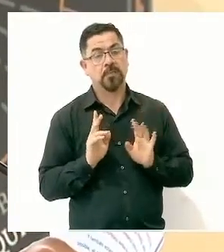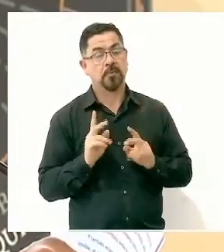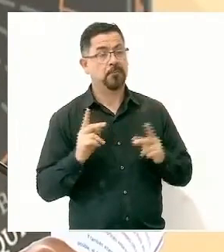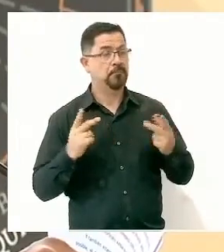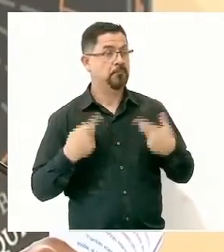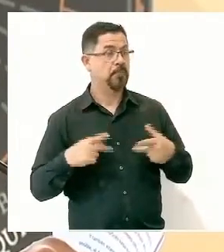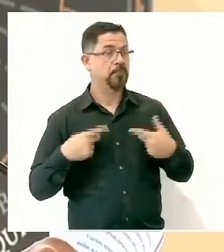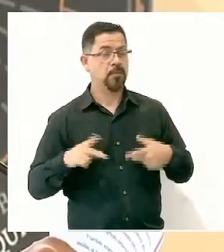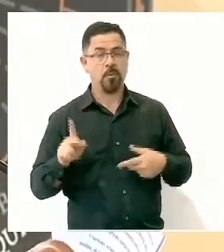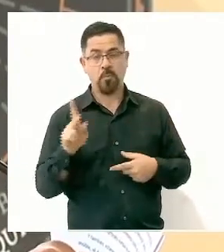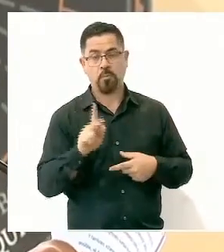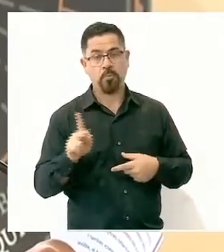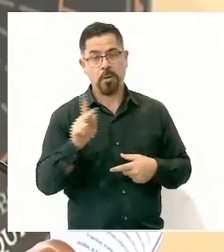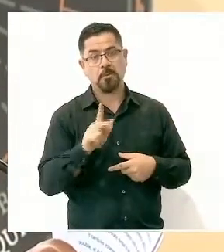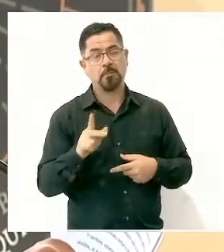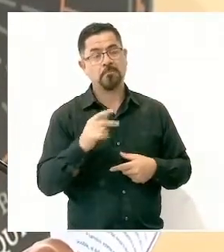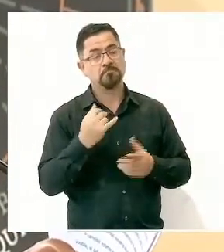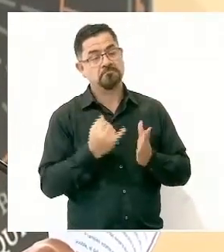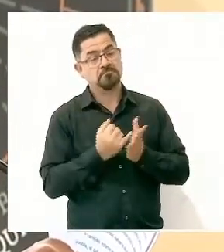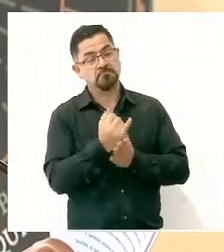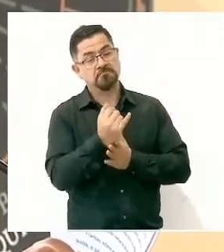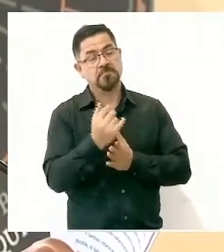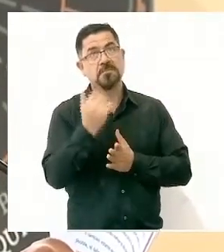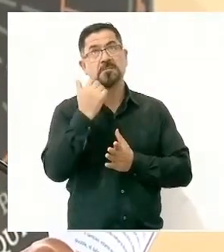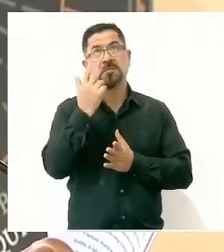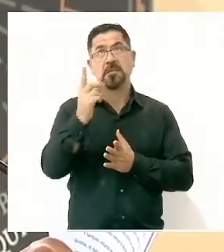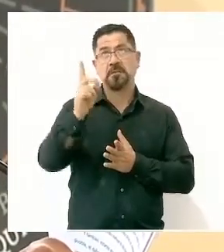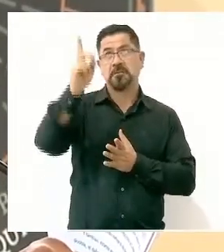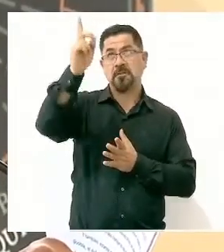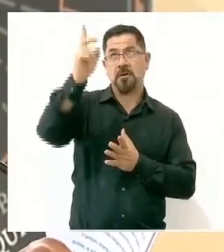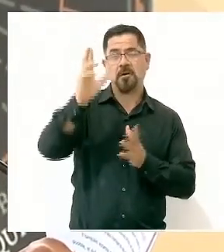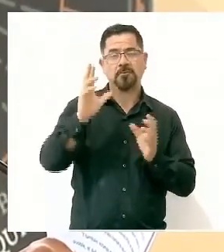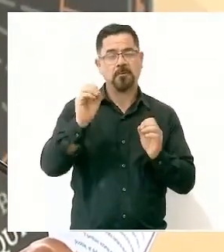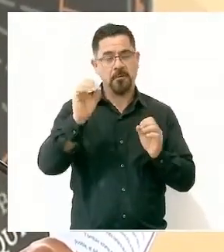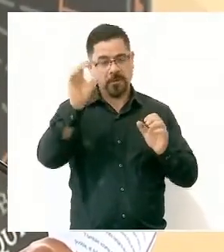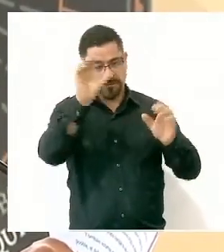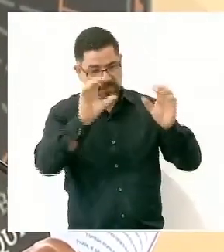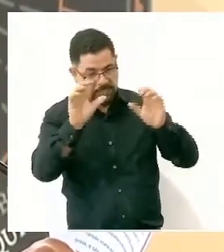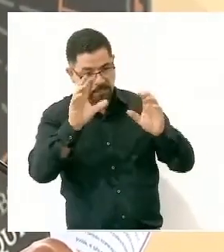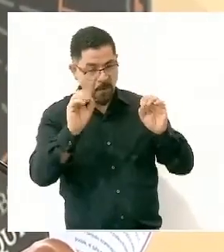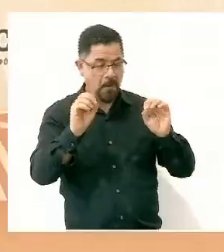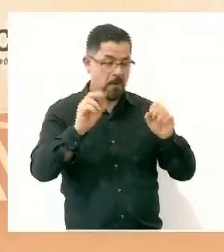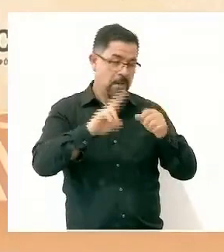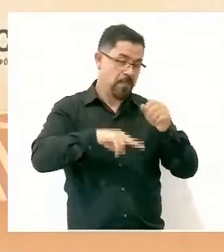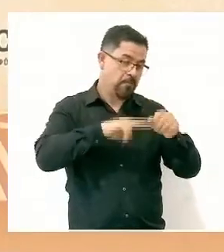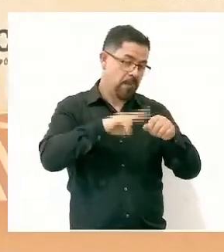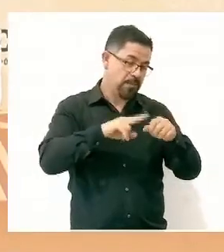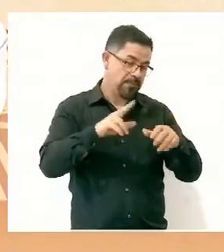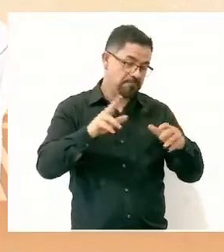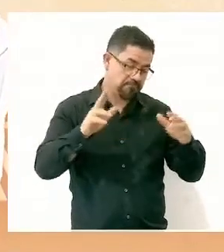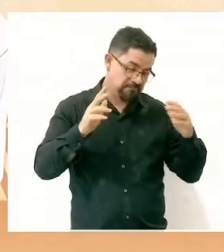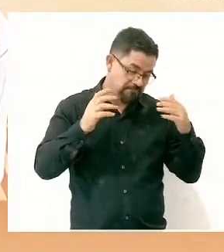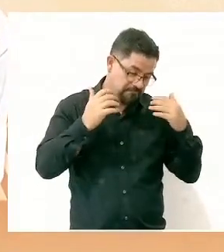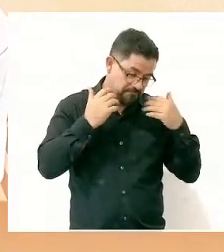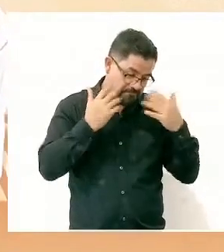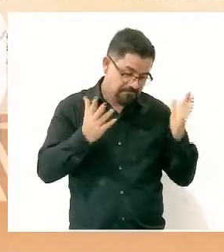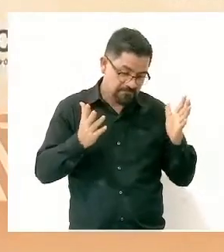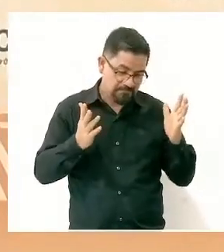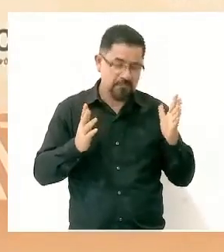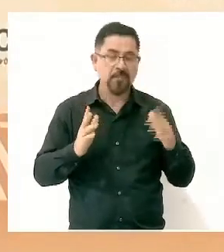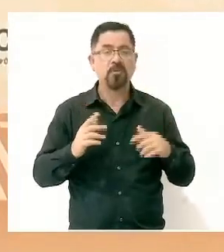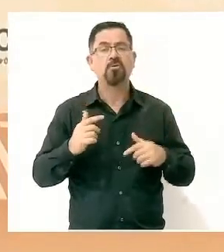lo quiere el creador, la naturaleza, la ciencia, pues yo voy a